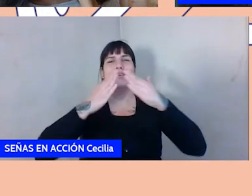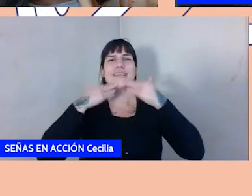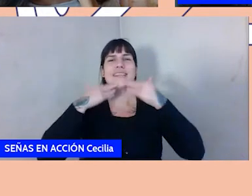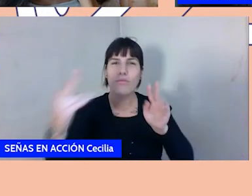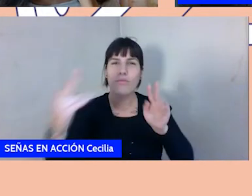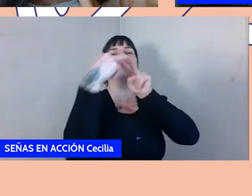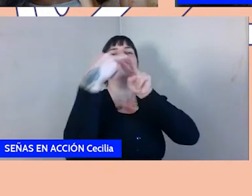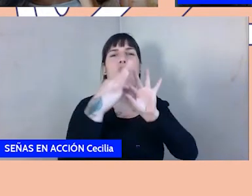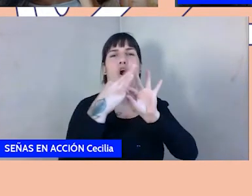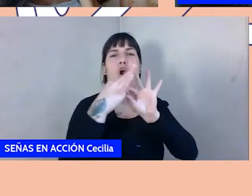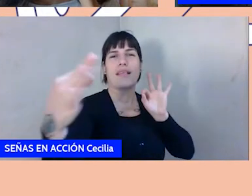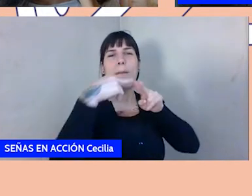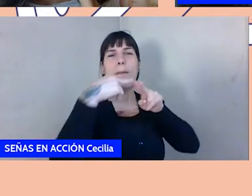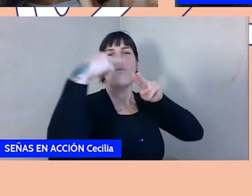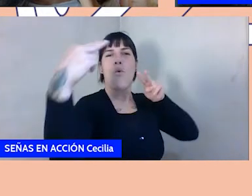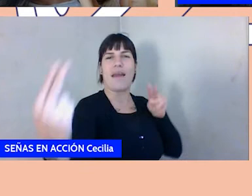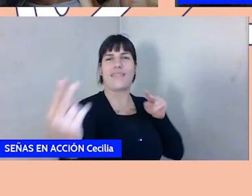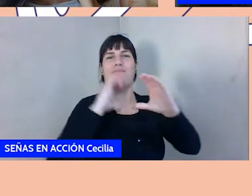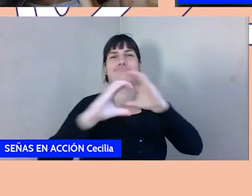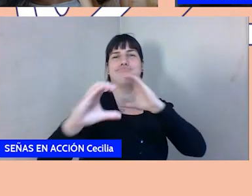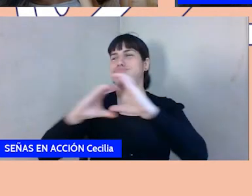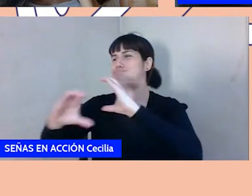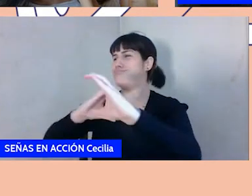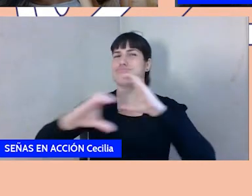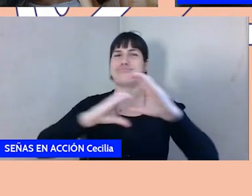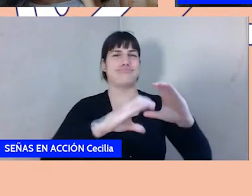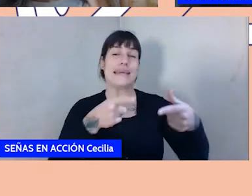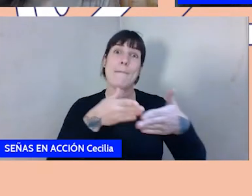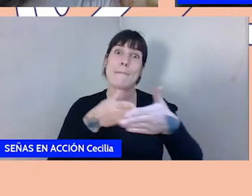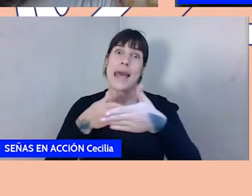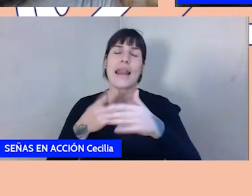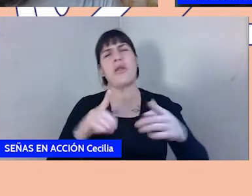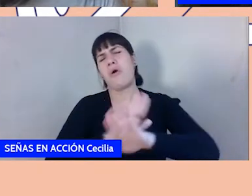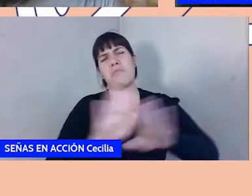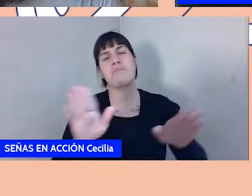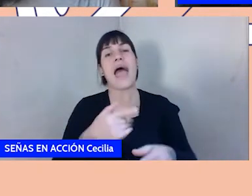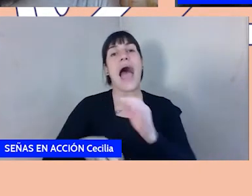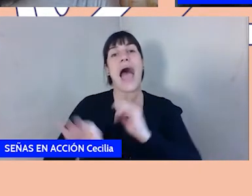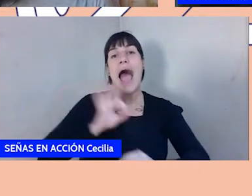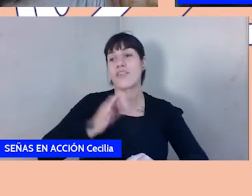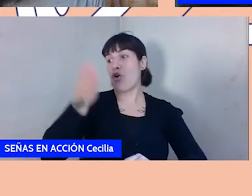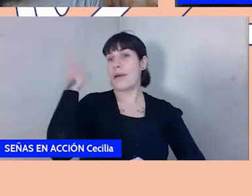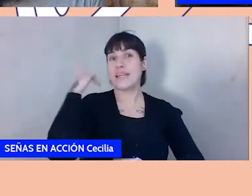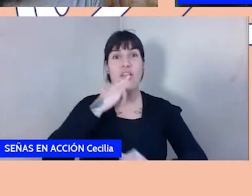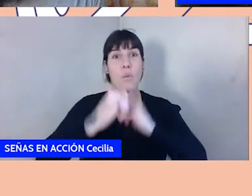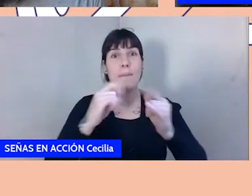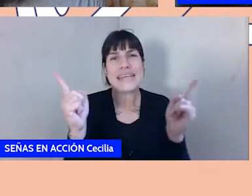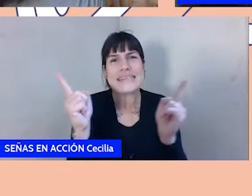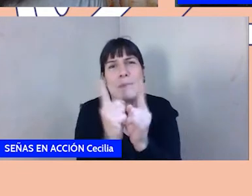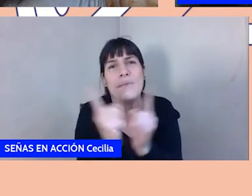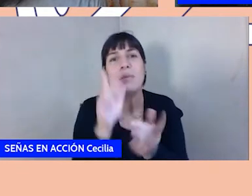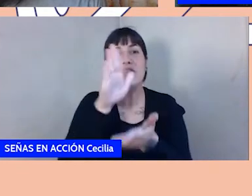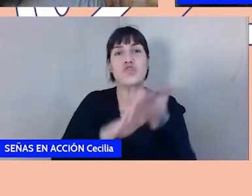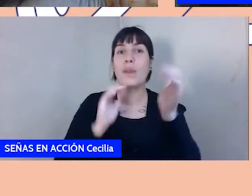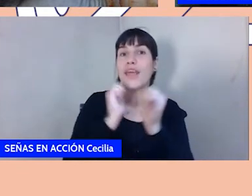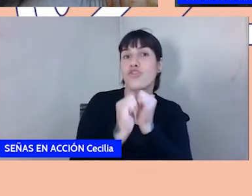poco para entender qué es lo que hicimos el año pasado, les voy a platicar brevemente de cómo trabajamos las historias, ¿no? O sea, entonces, tenemos